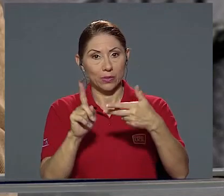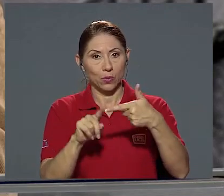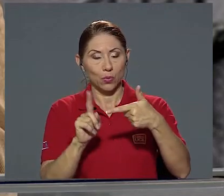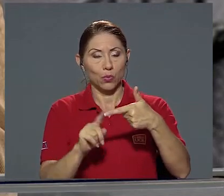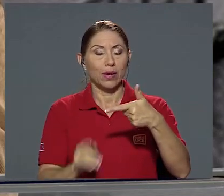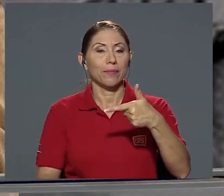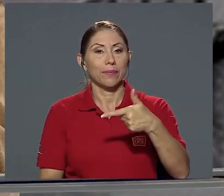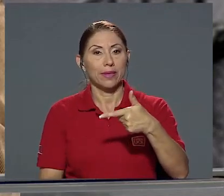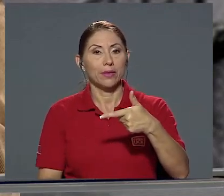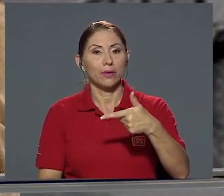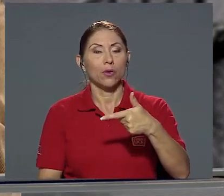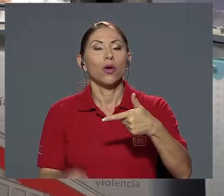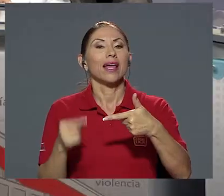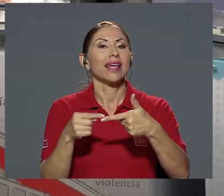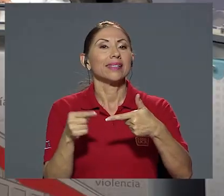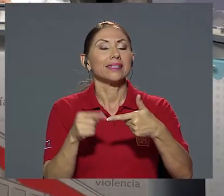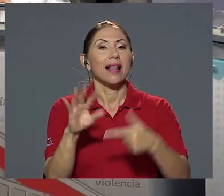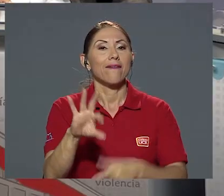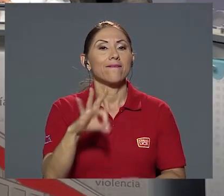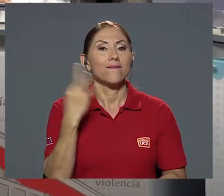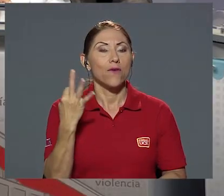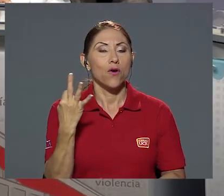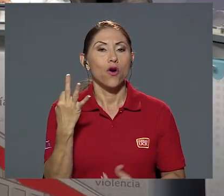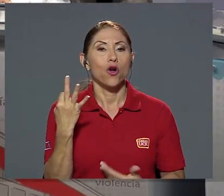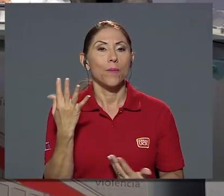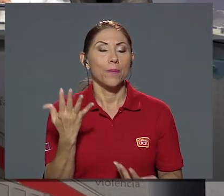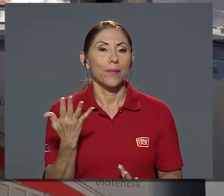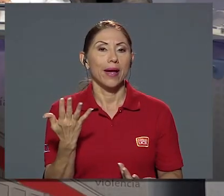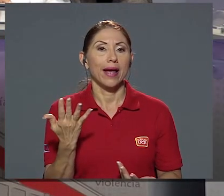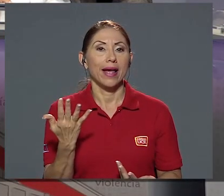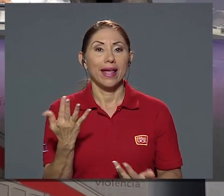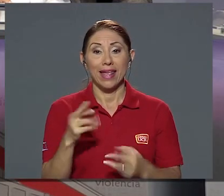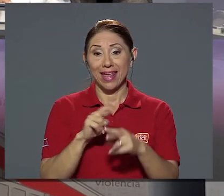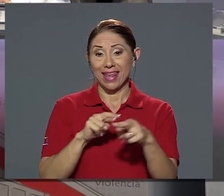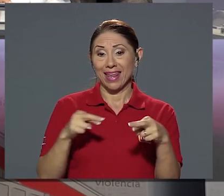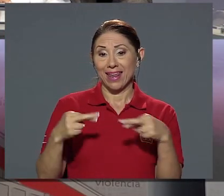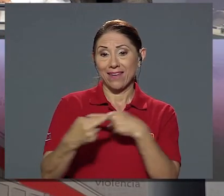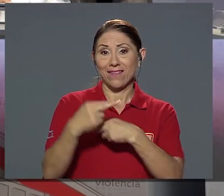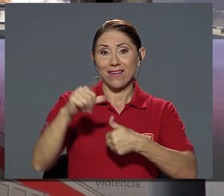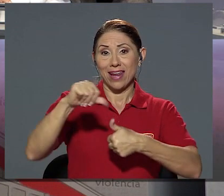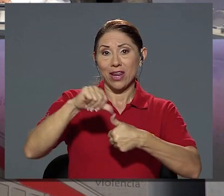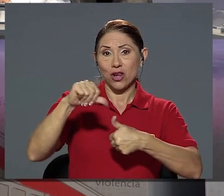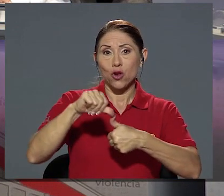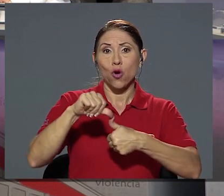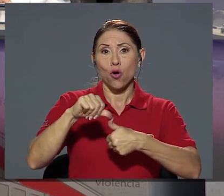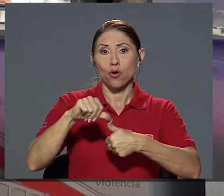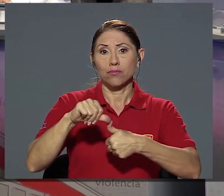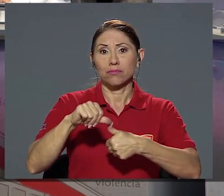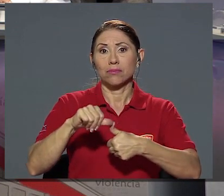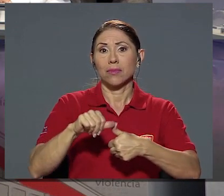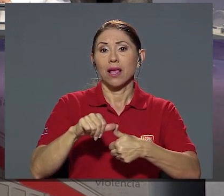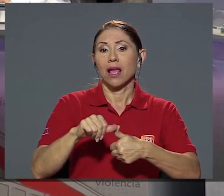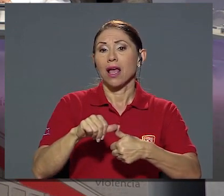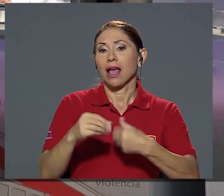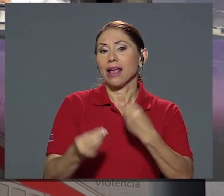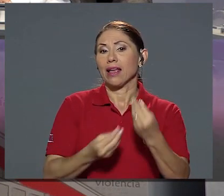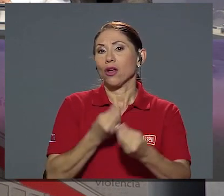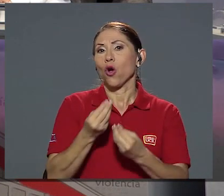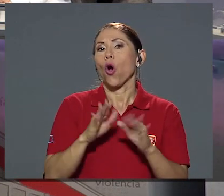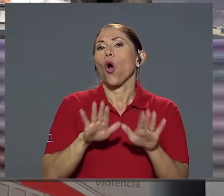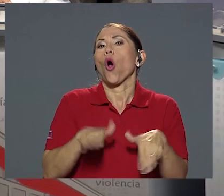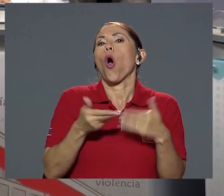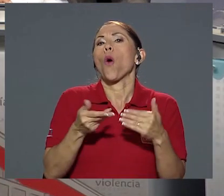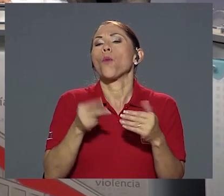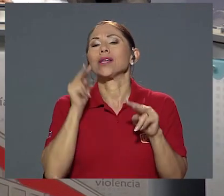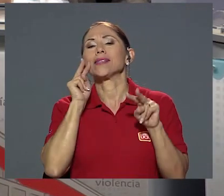con relación a este tema es justamente la forma en cómo la región ha quedado narrada desde afuera. Es